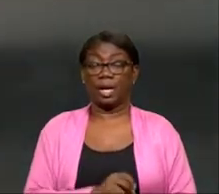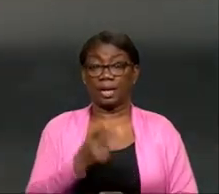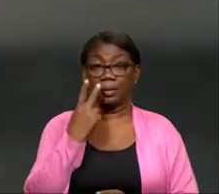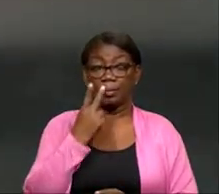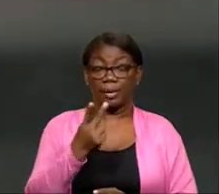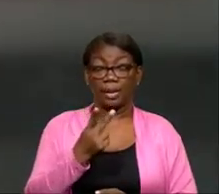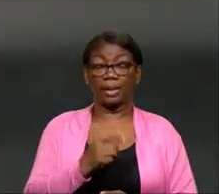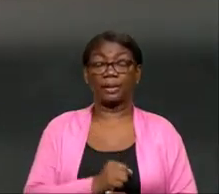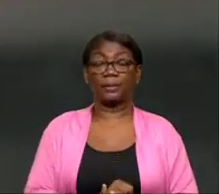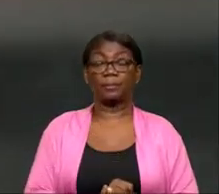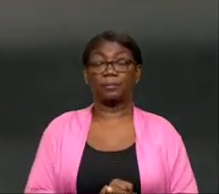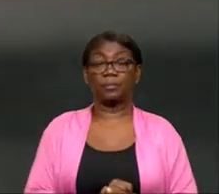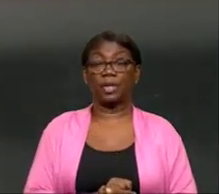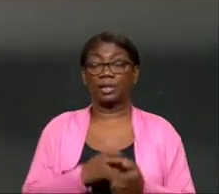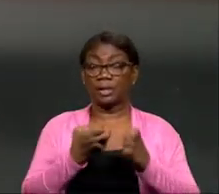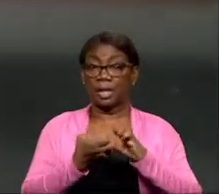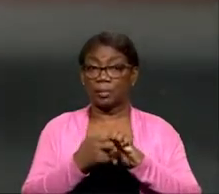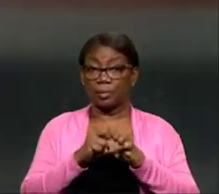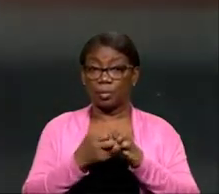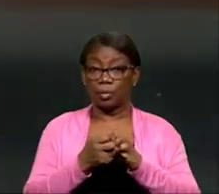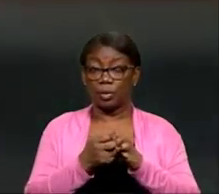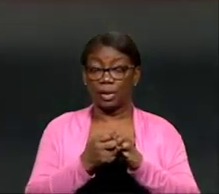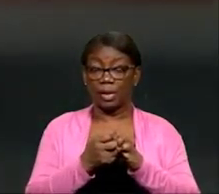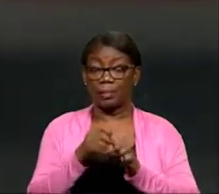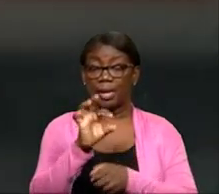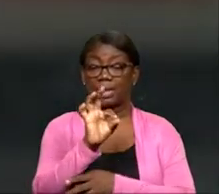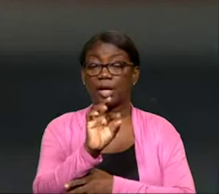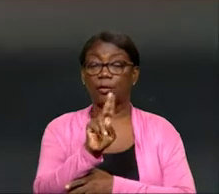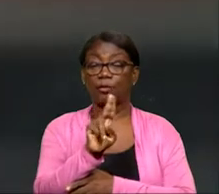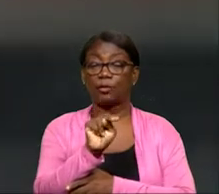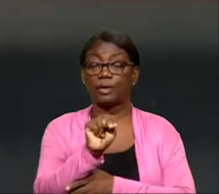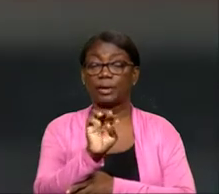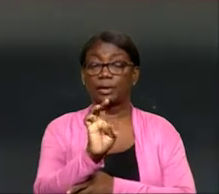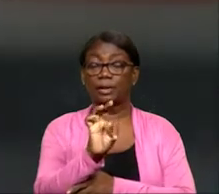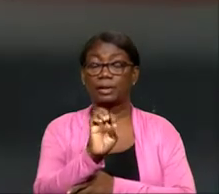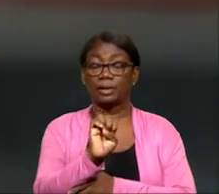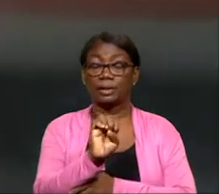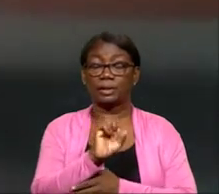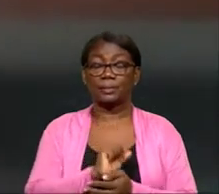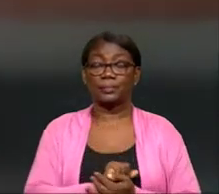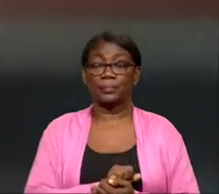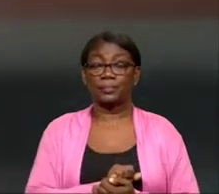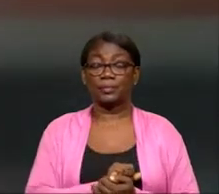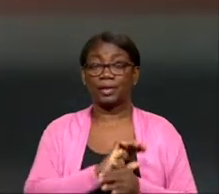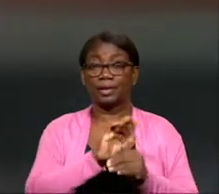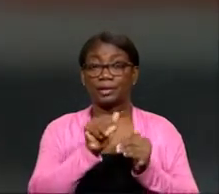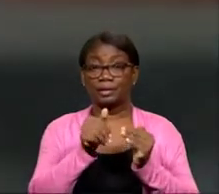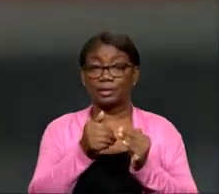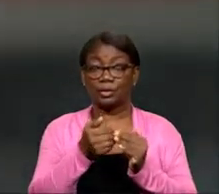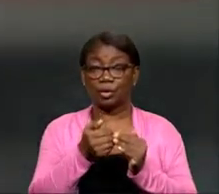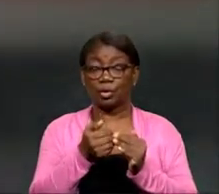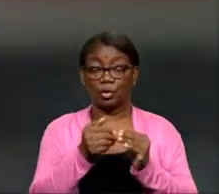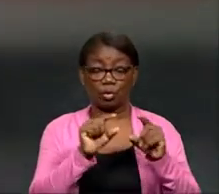ver si tenemos un problema de lo que es la fuente, la tarjeta principal o lo que es daño de